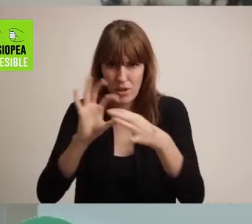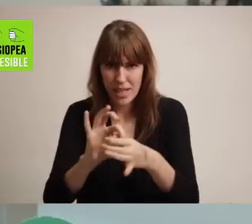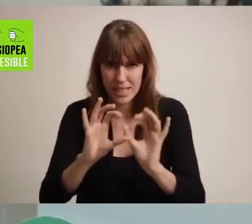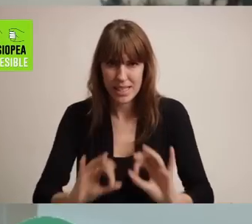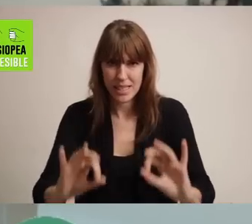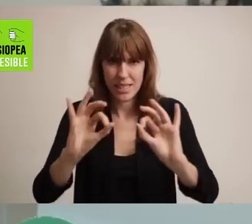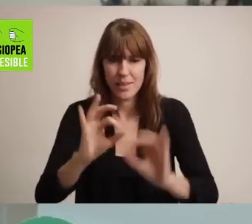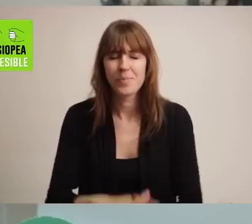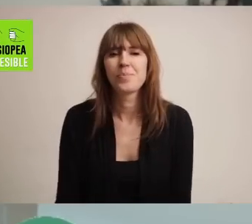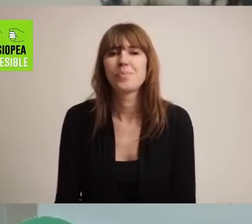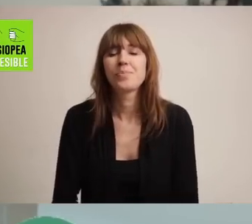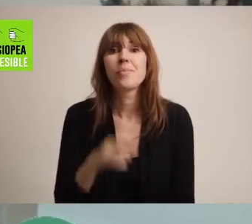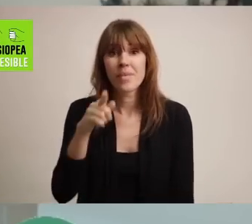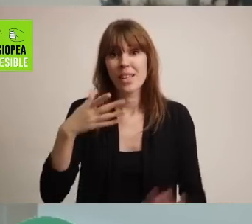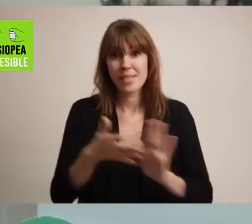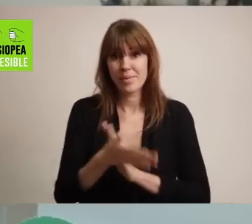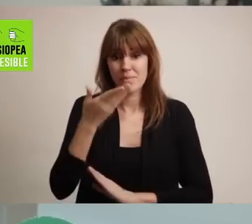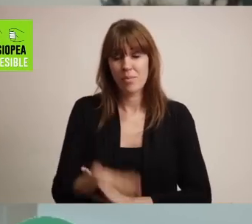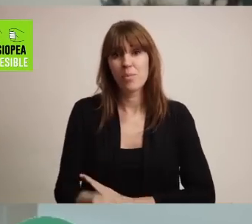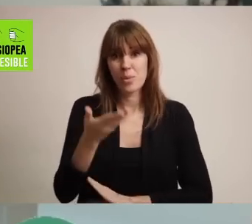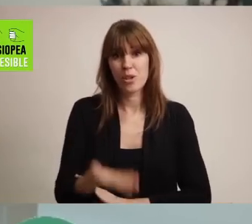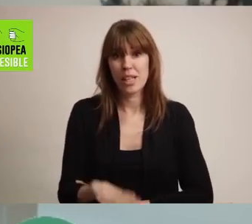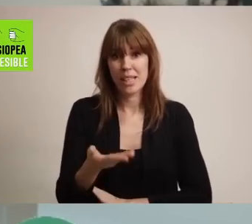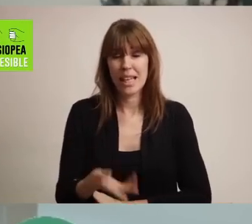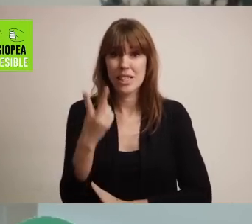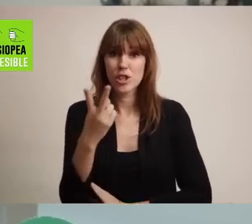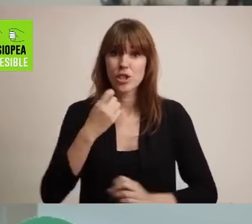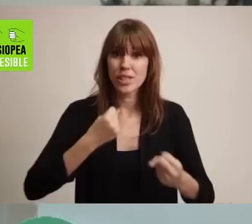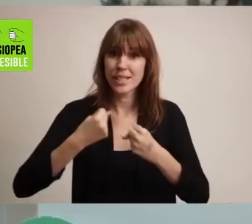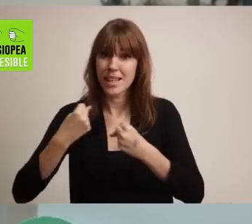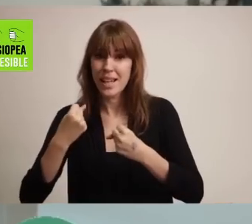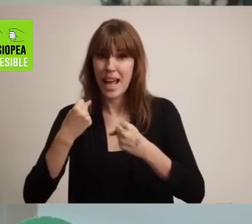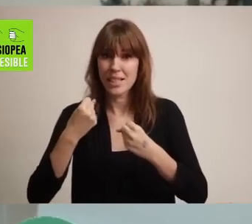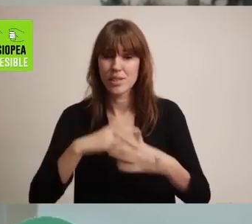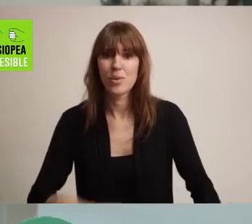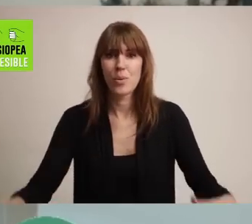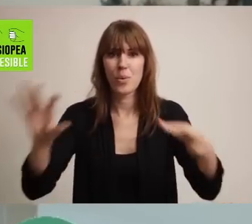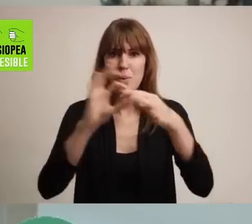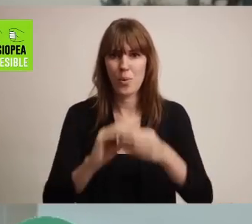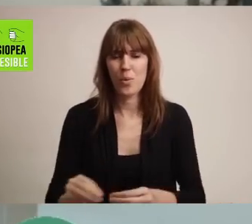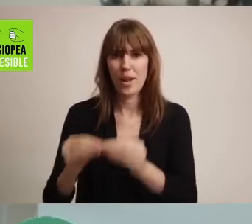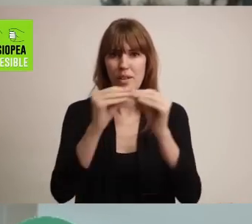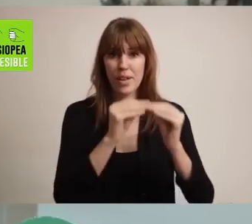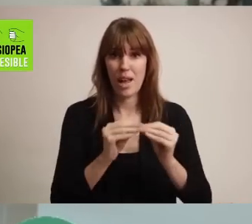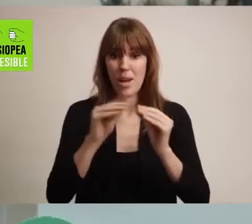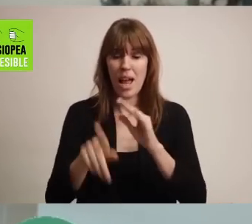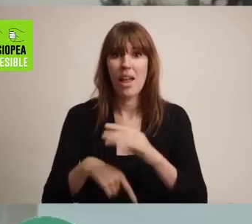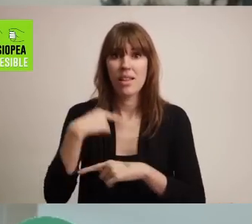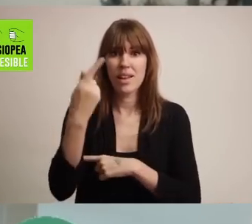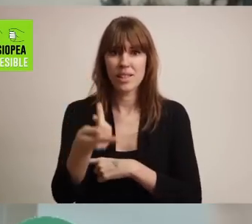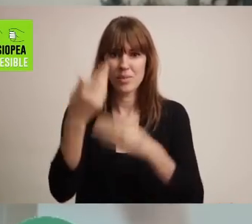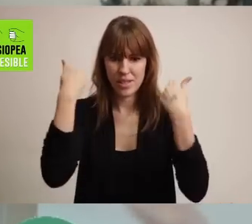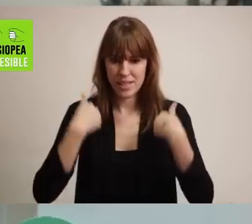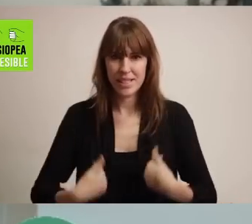Por lo tanto, es importante unificar estas dos energías para poder reconocernos como un